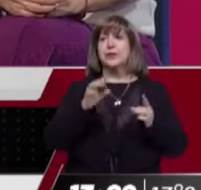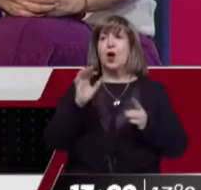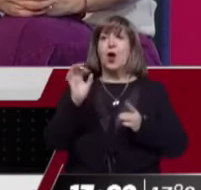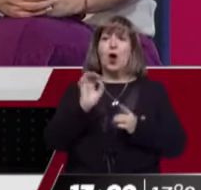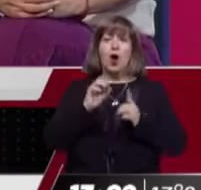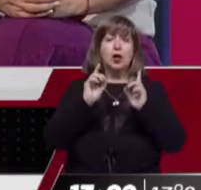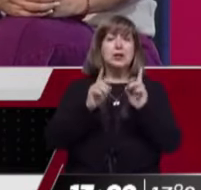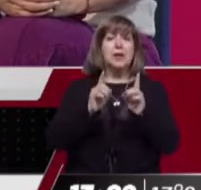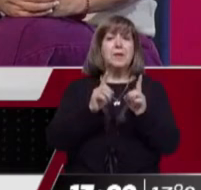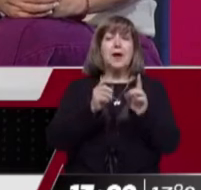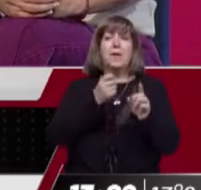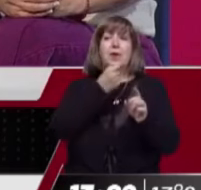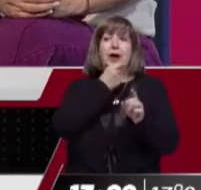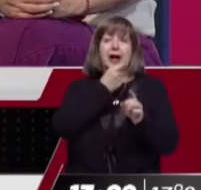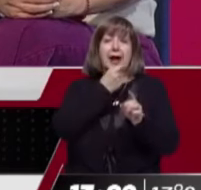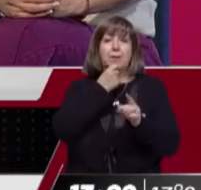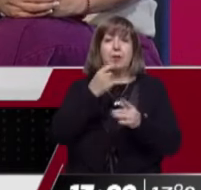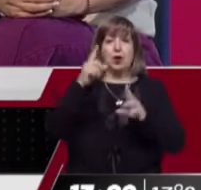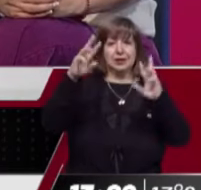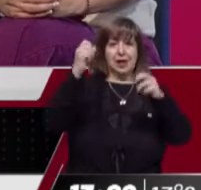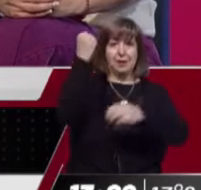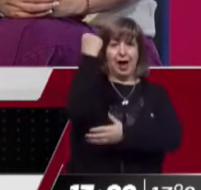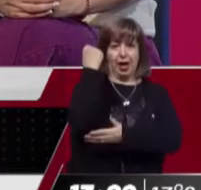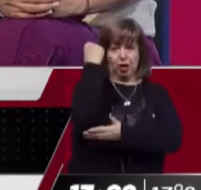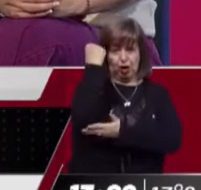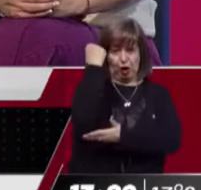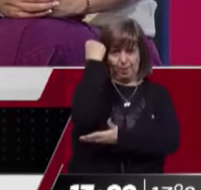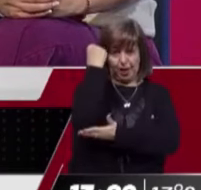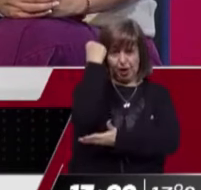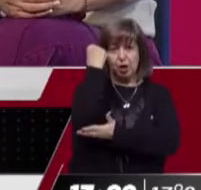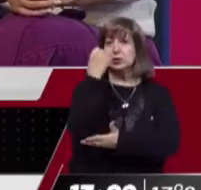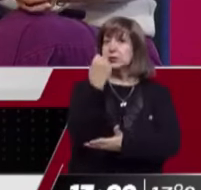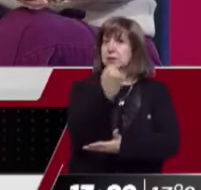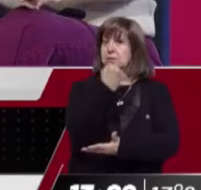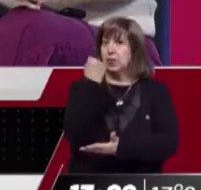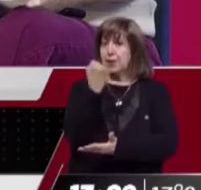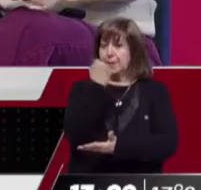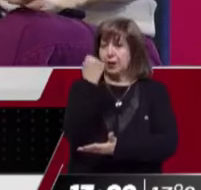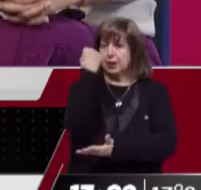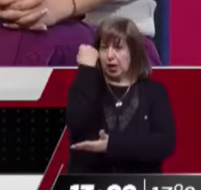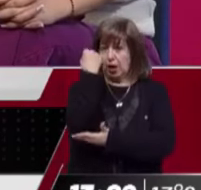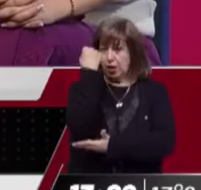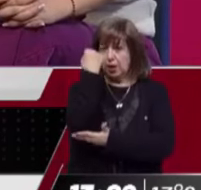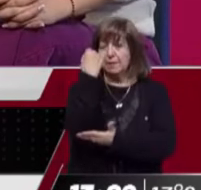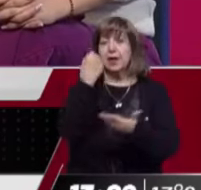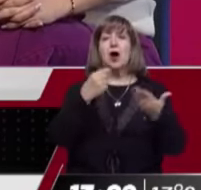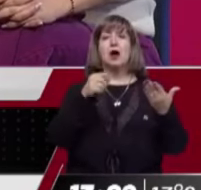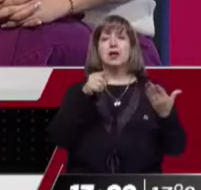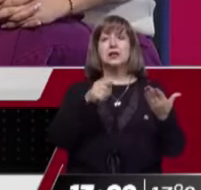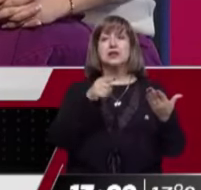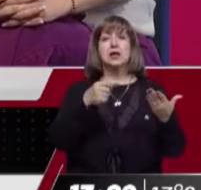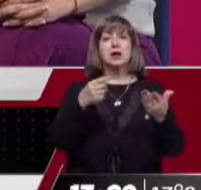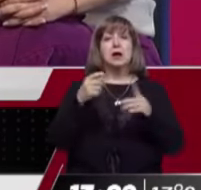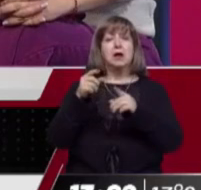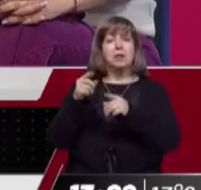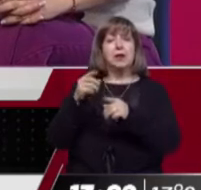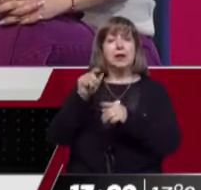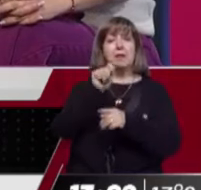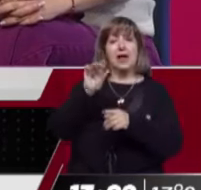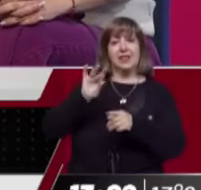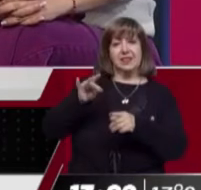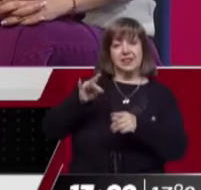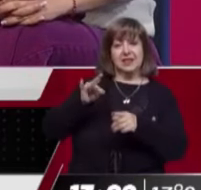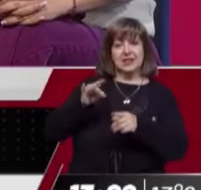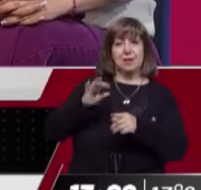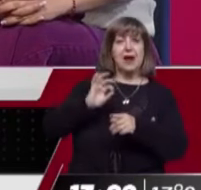pero el tema económico acá ha sido fundamental, toda vez que la situación económica de Garay a partir de diciembre del